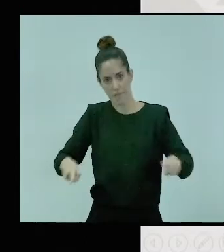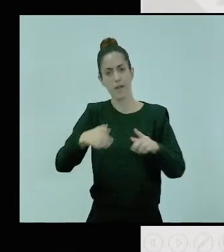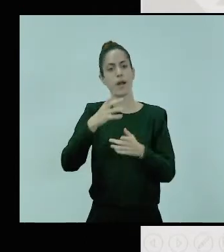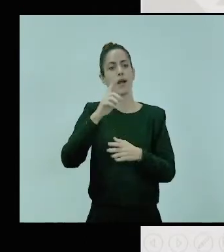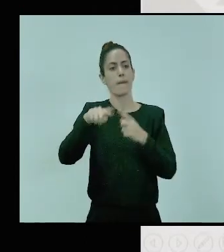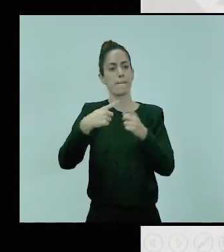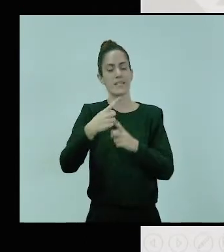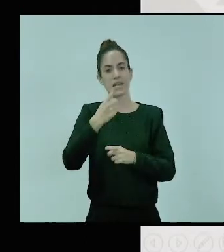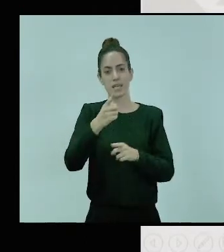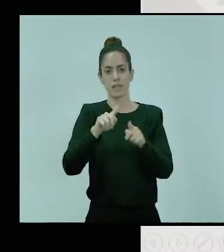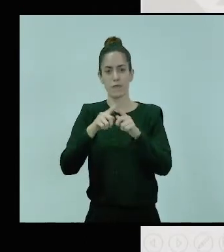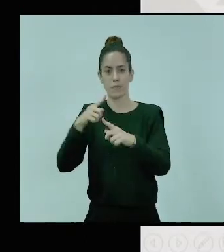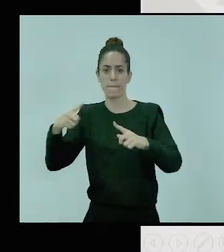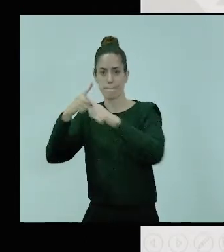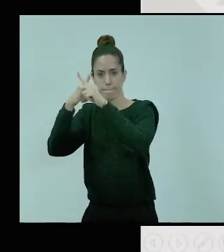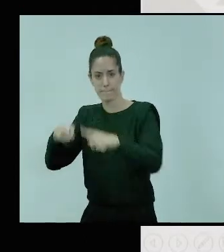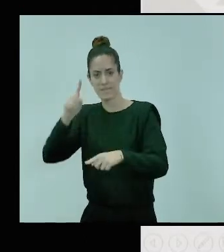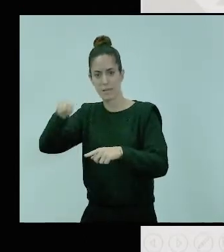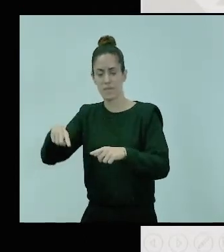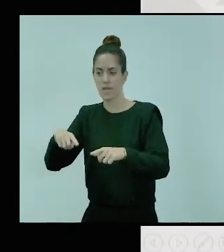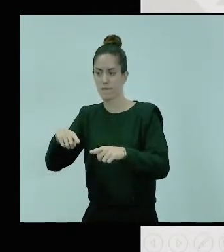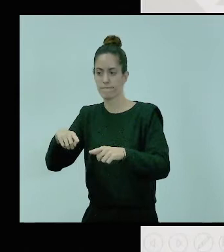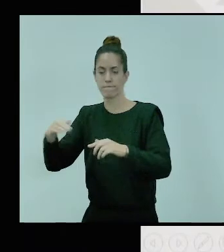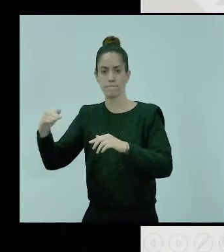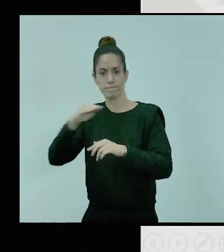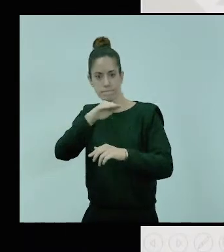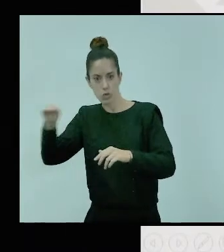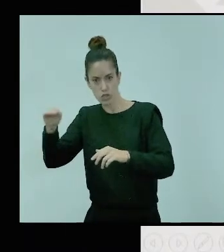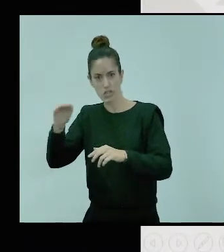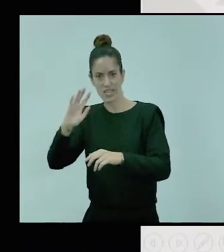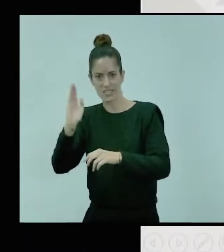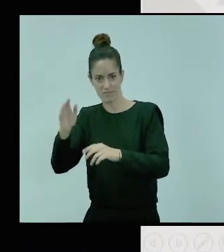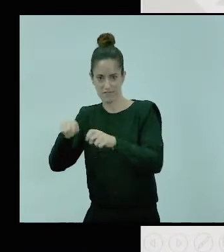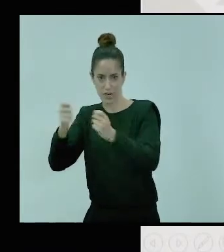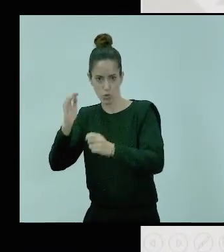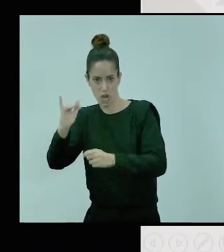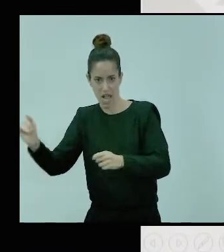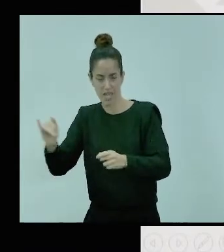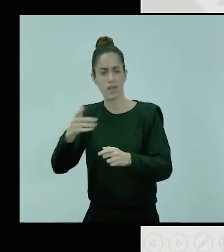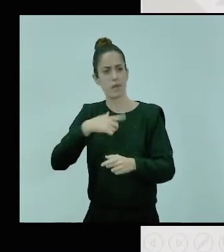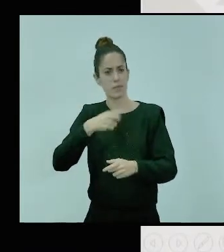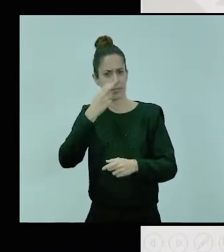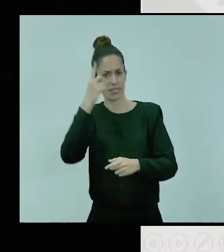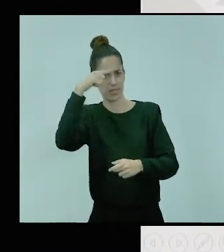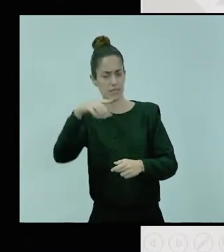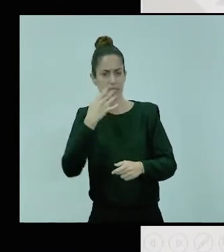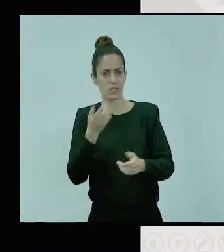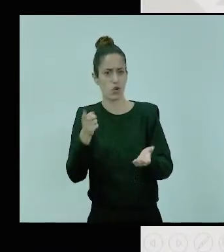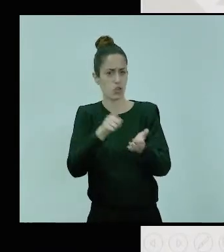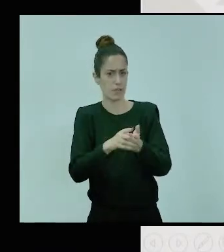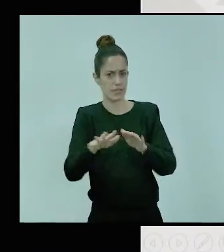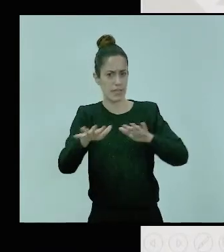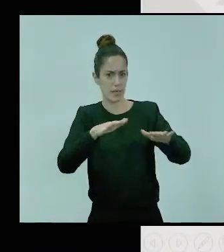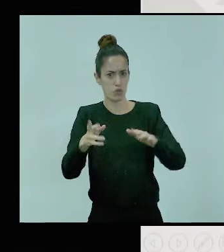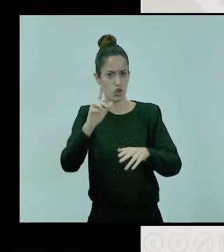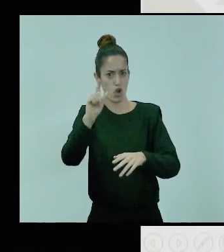aquí, perpendicularmente, tenemos las fracturas horizontales. Esto lo que me permite a mí es saber, cuando vuelva a aparecer otro